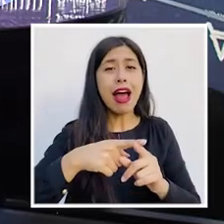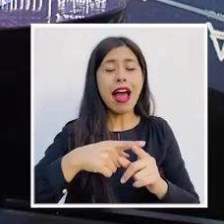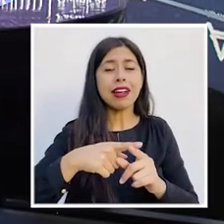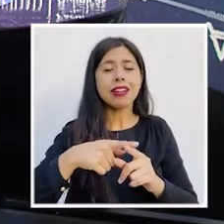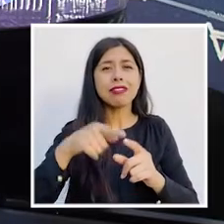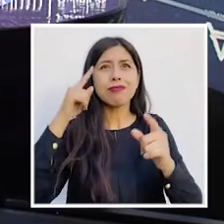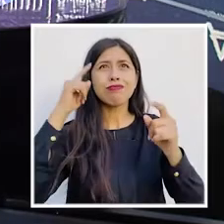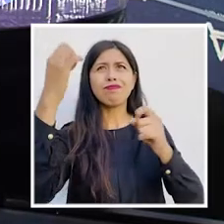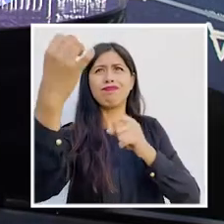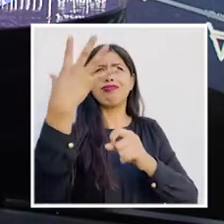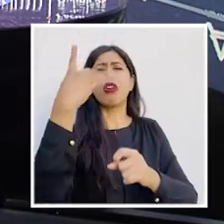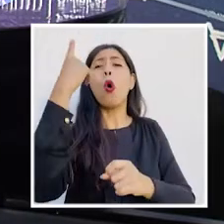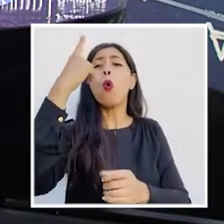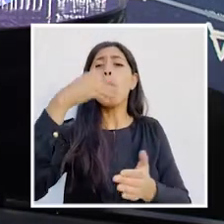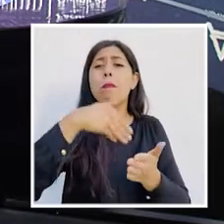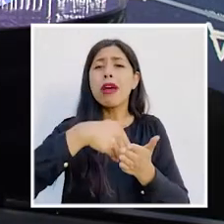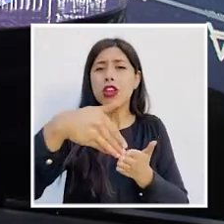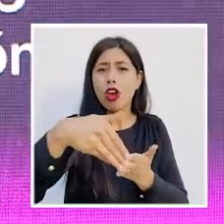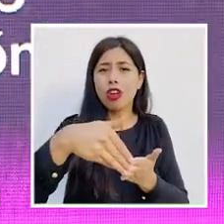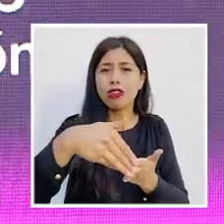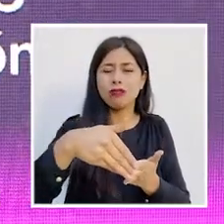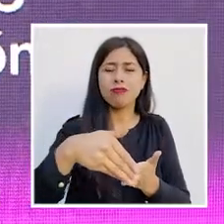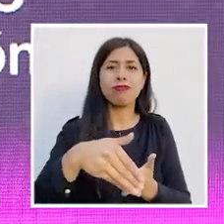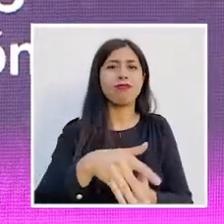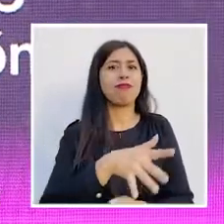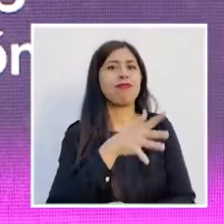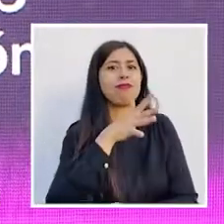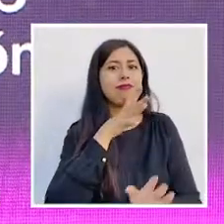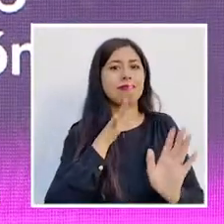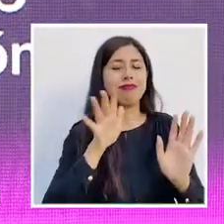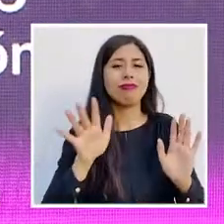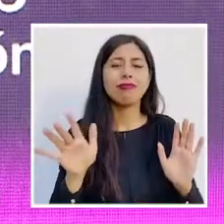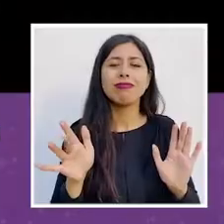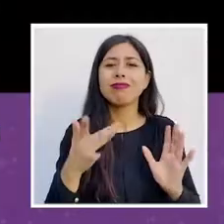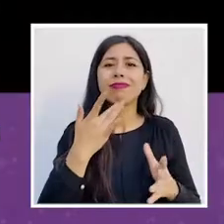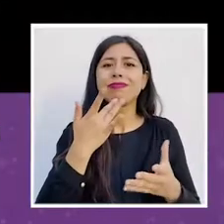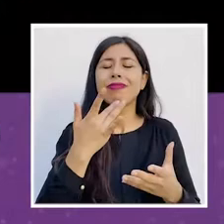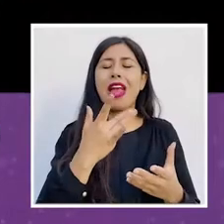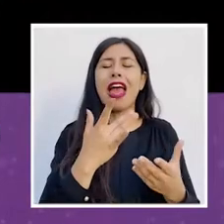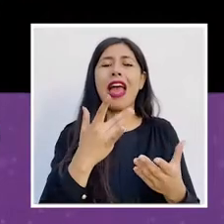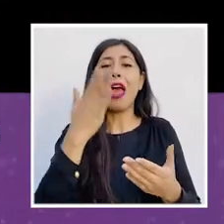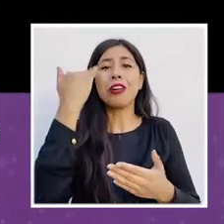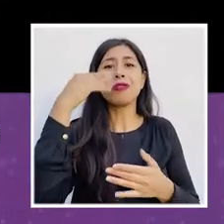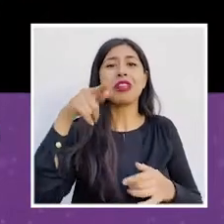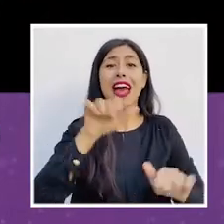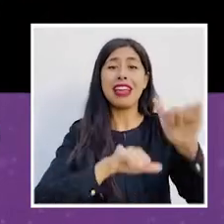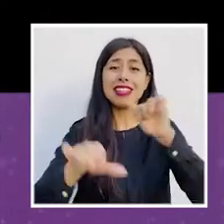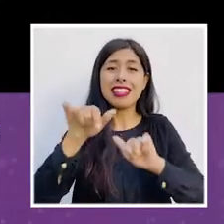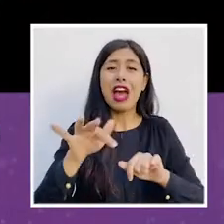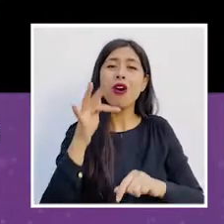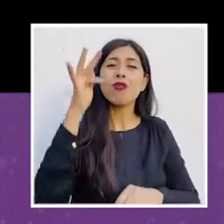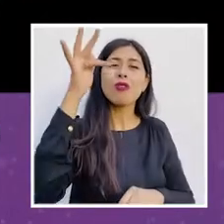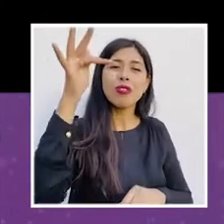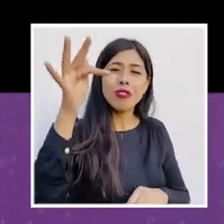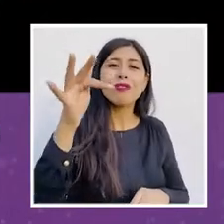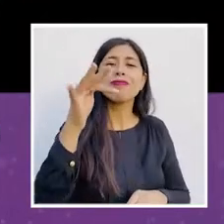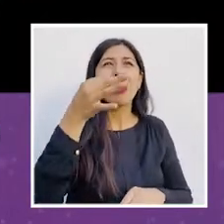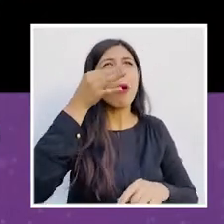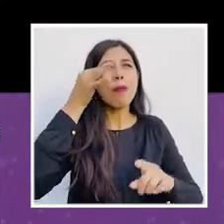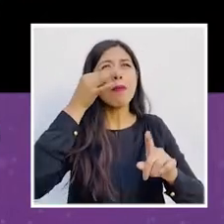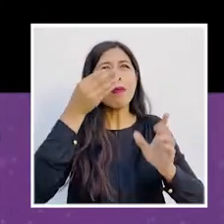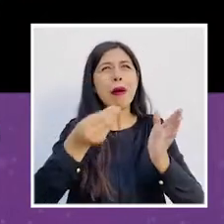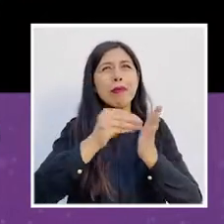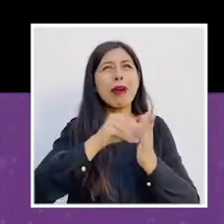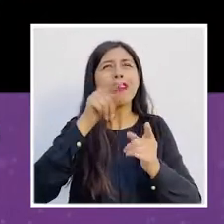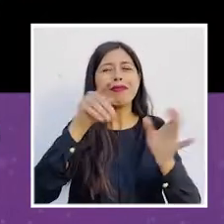la corona está a un millón de grados. Todo un misterio para que la ciencia lo resuelva con